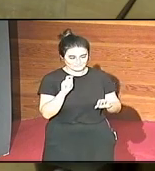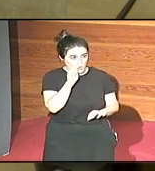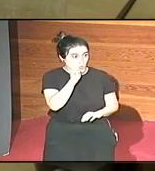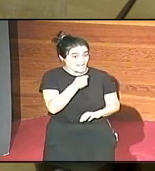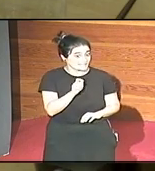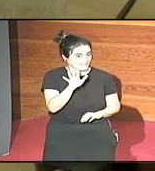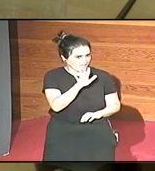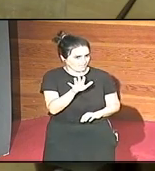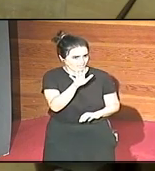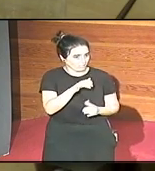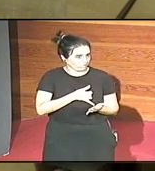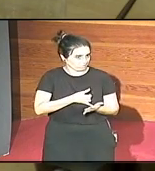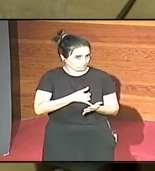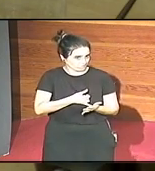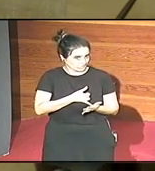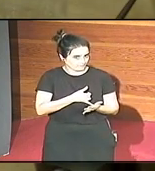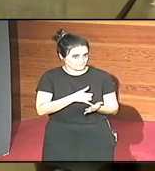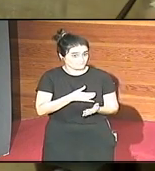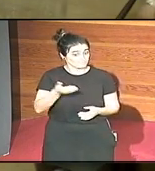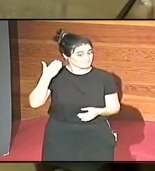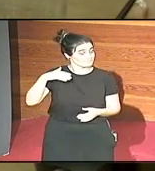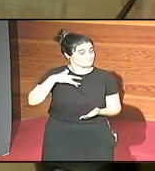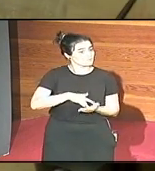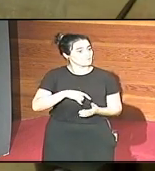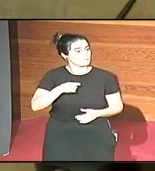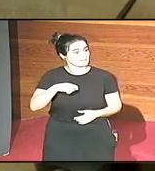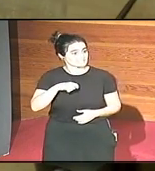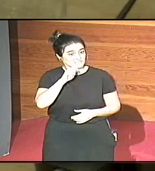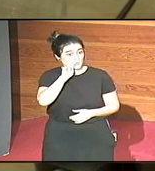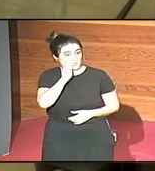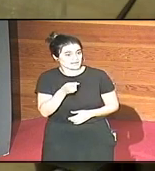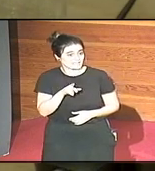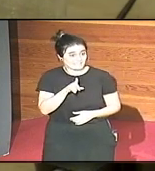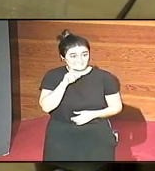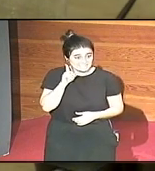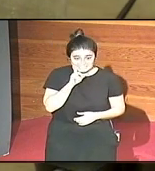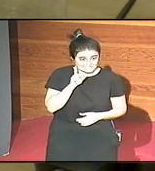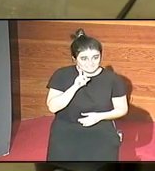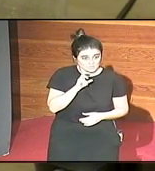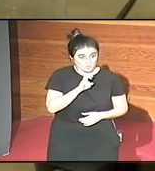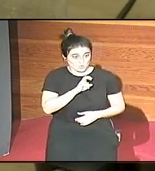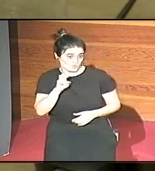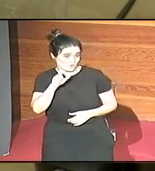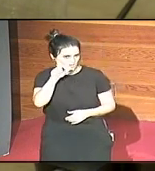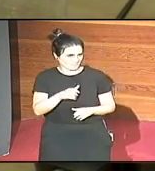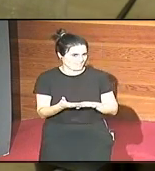ucraniana. El entonces presidente ucraniano, que no era Zelensky, sino el señor Poroshenko,